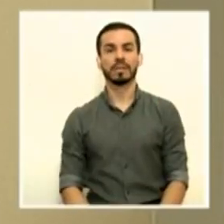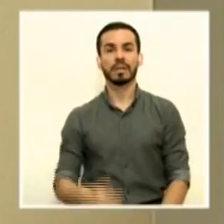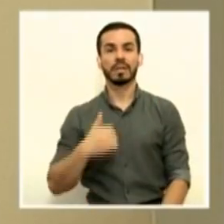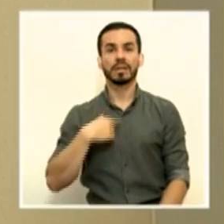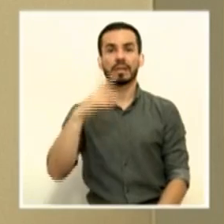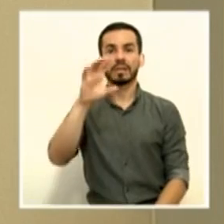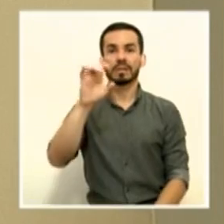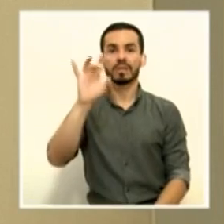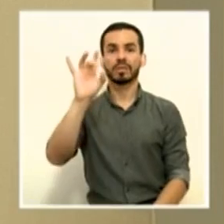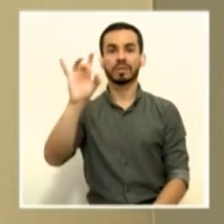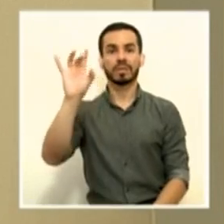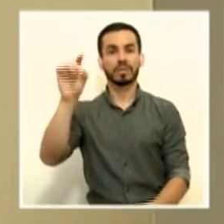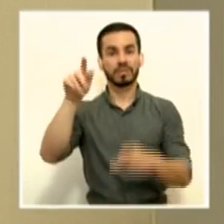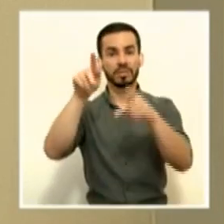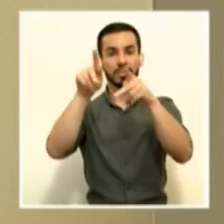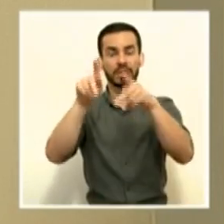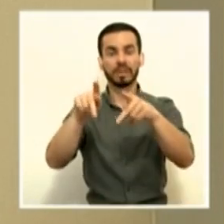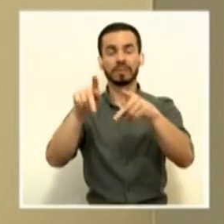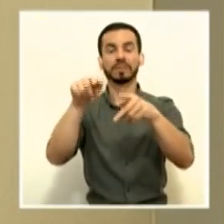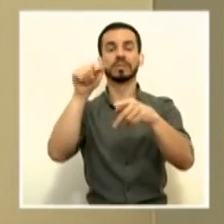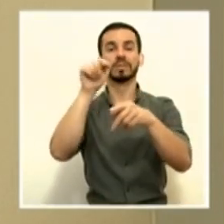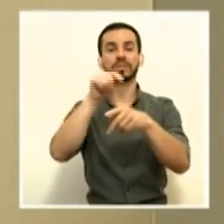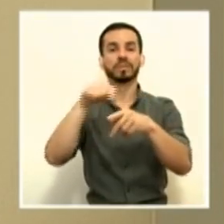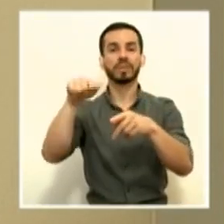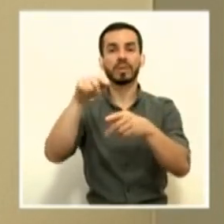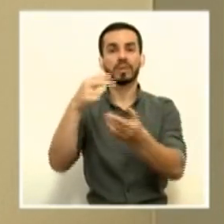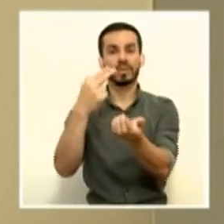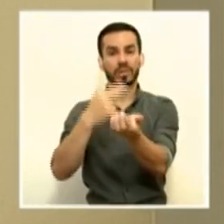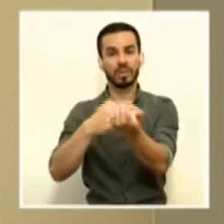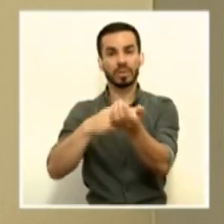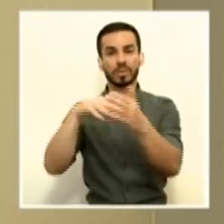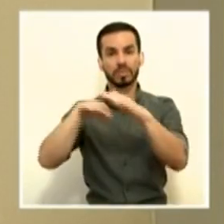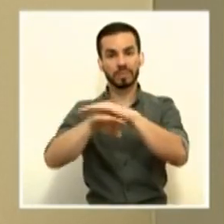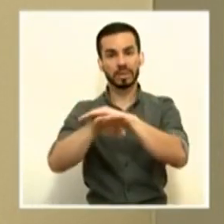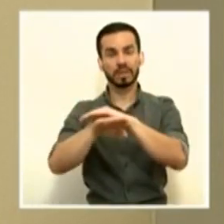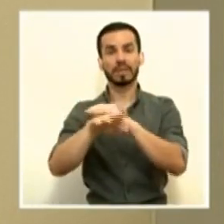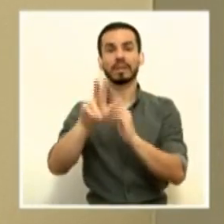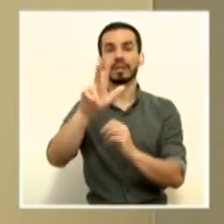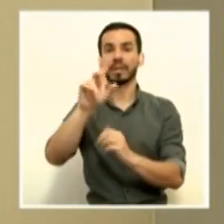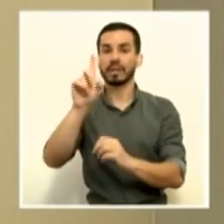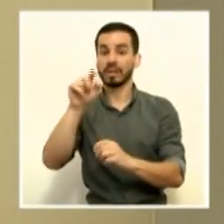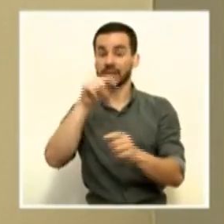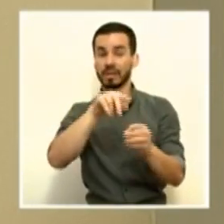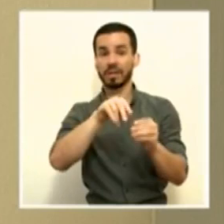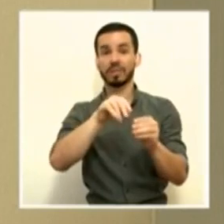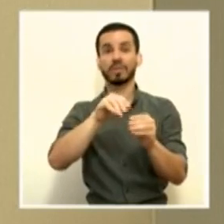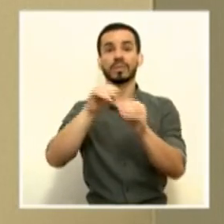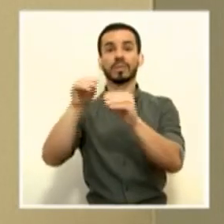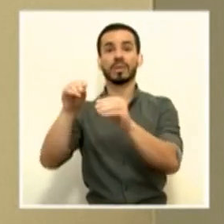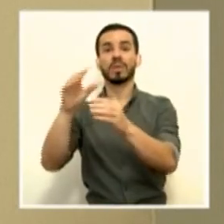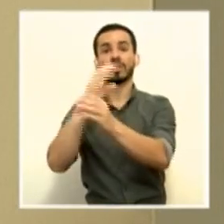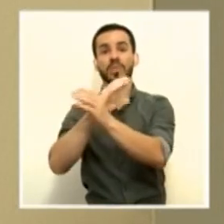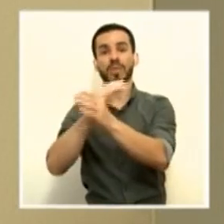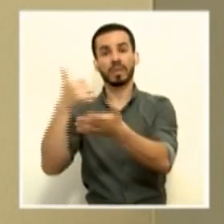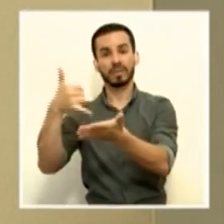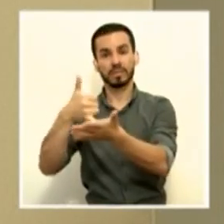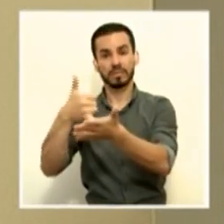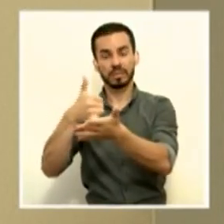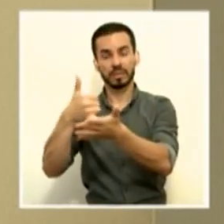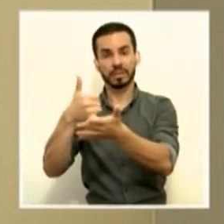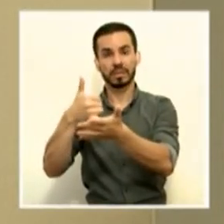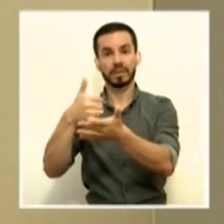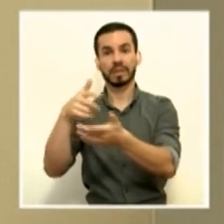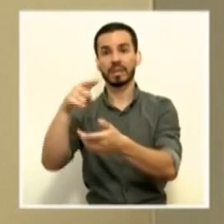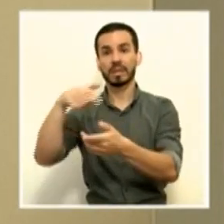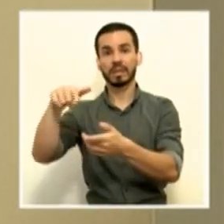Tenemos 188 personas que se encuentran hospitalizadas, 31 personas están en cuidados